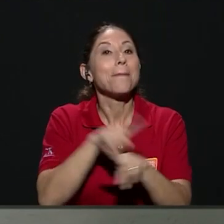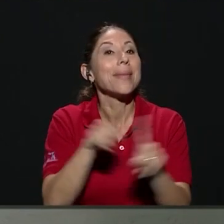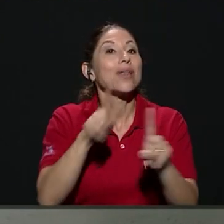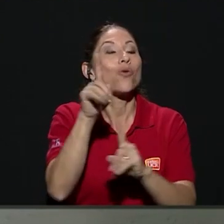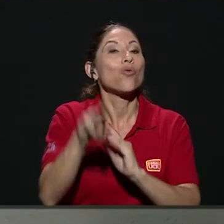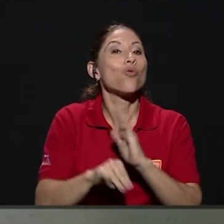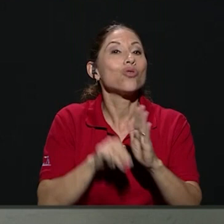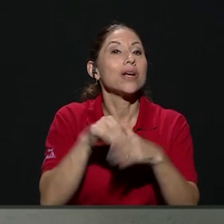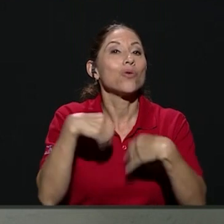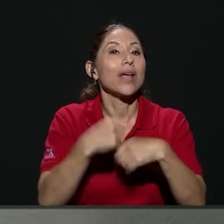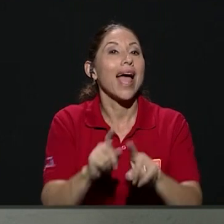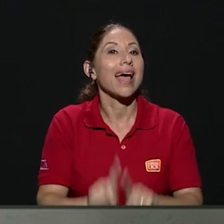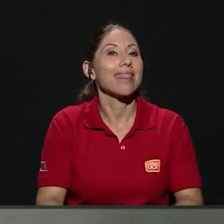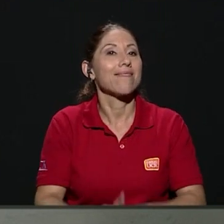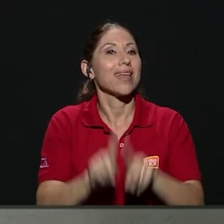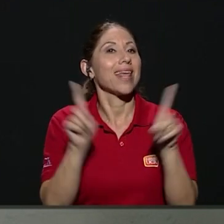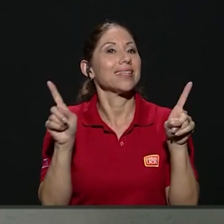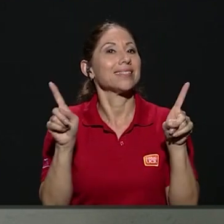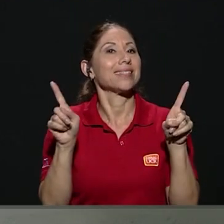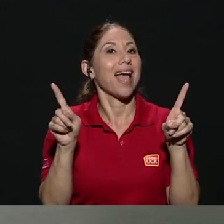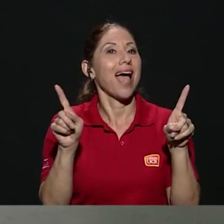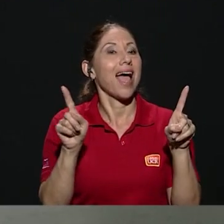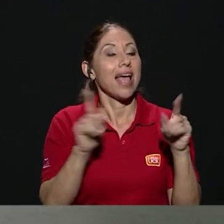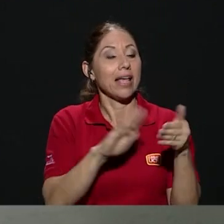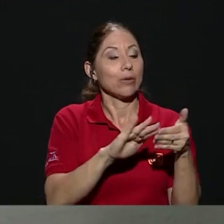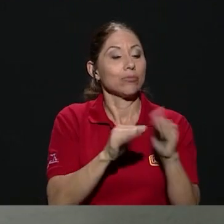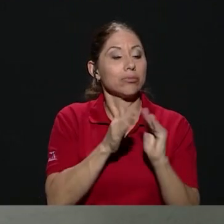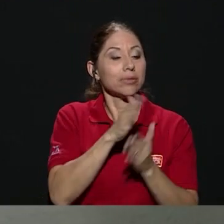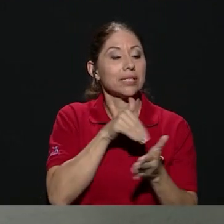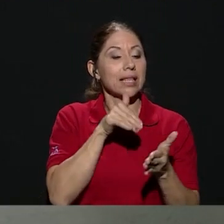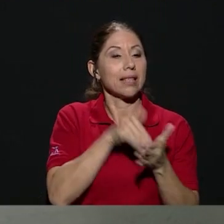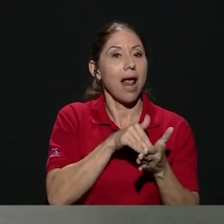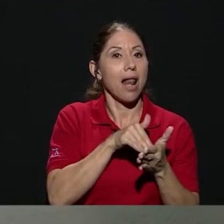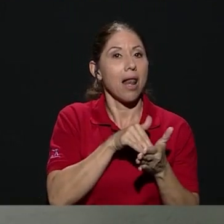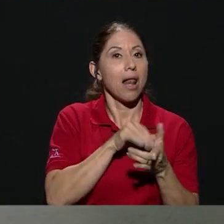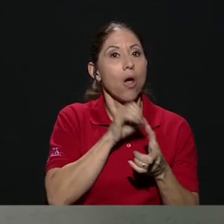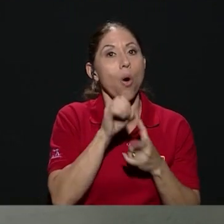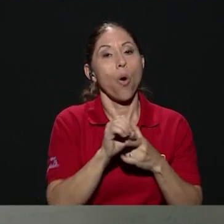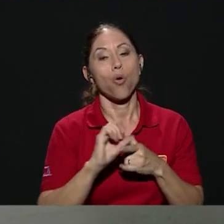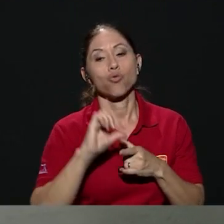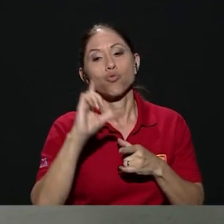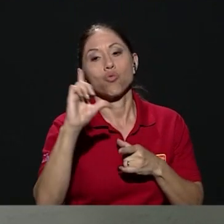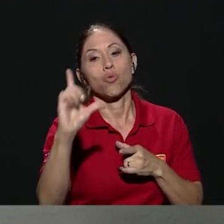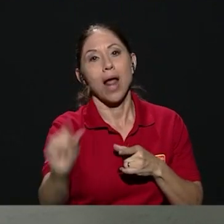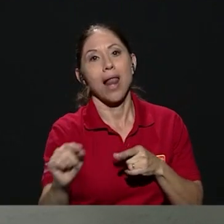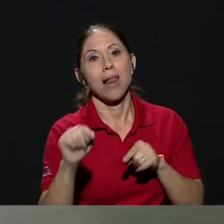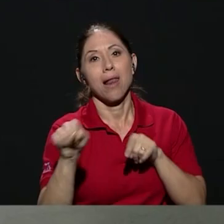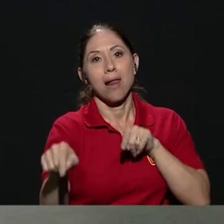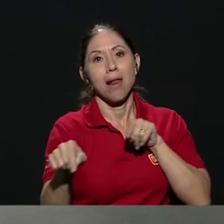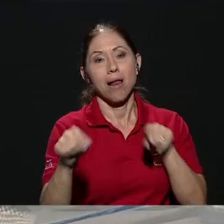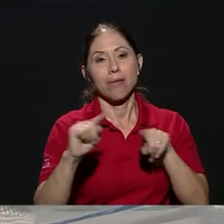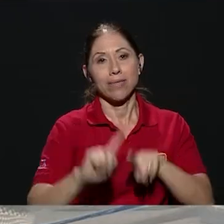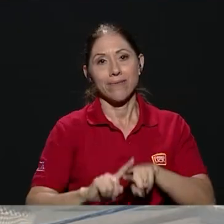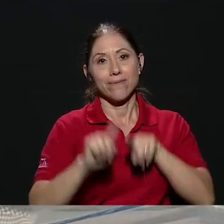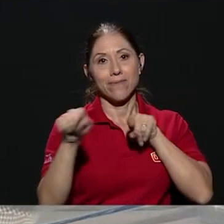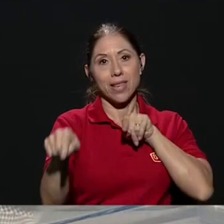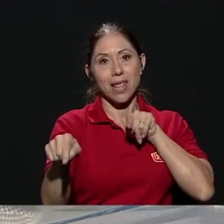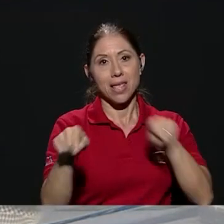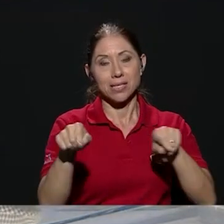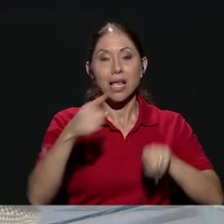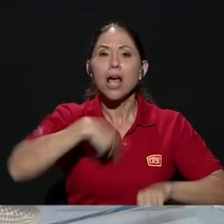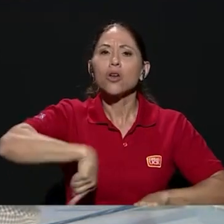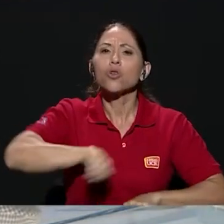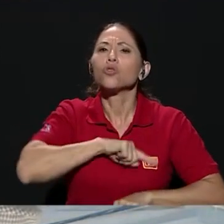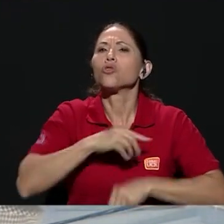una diferencia entre la parte rural y la parte central. Entonces, lo que hemos es